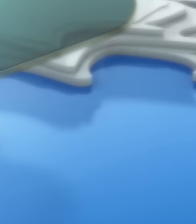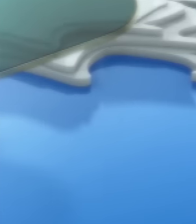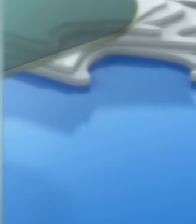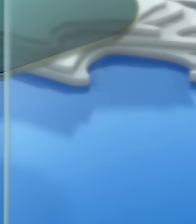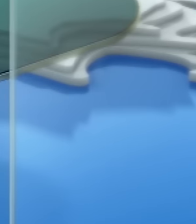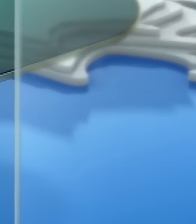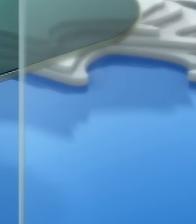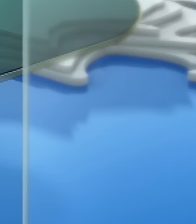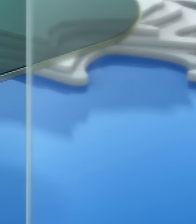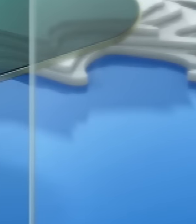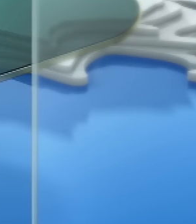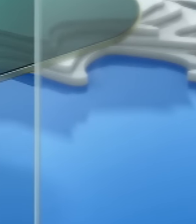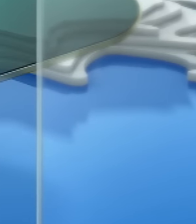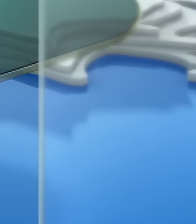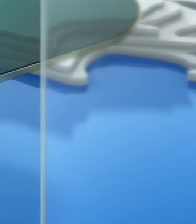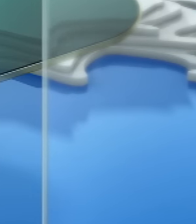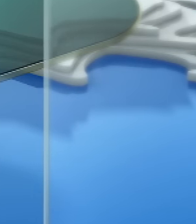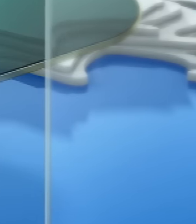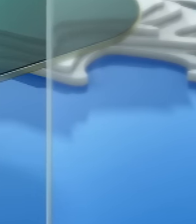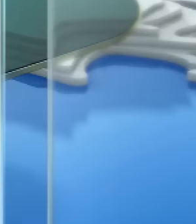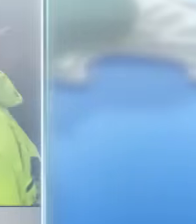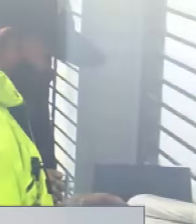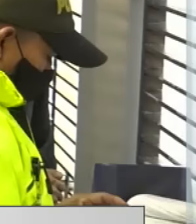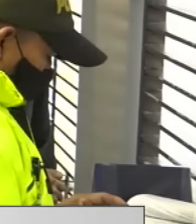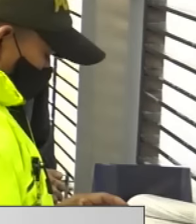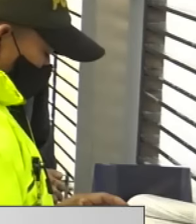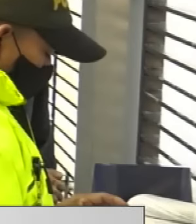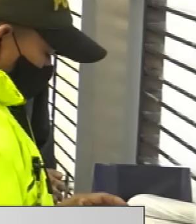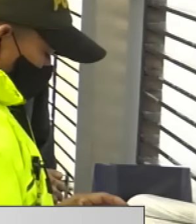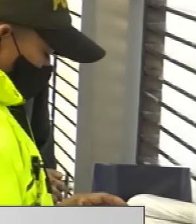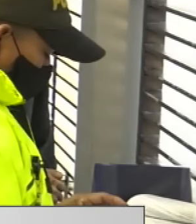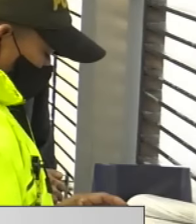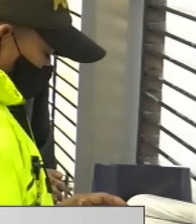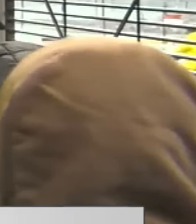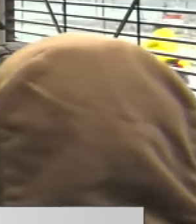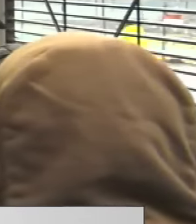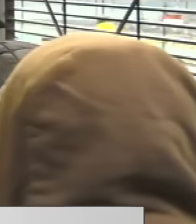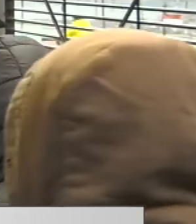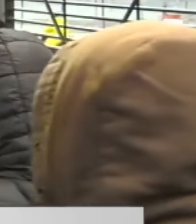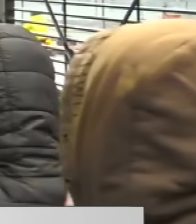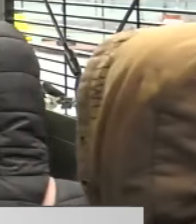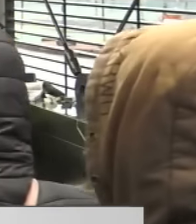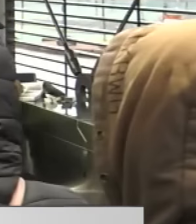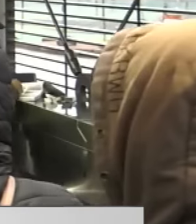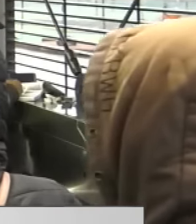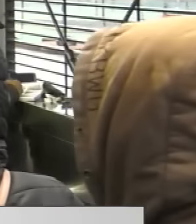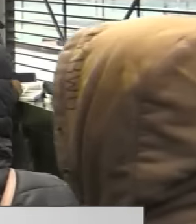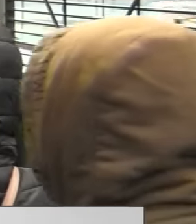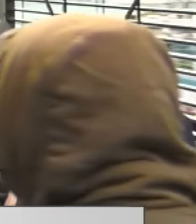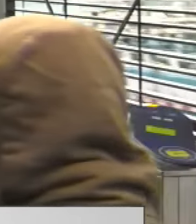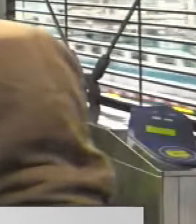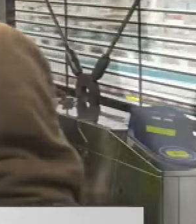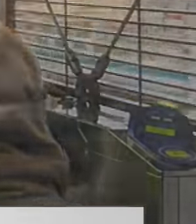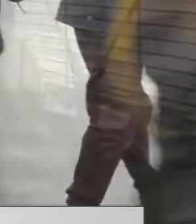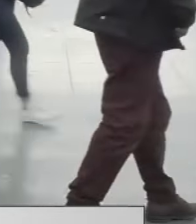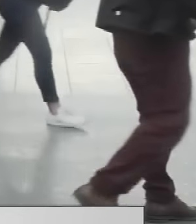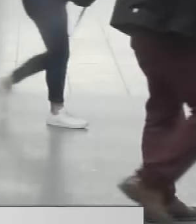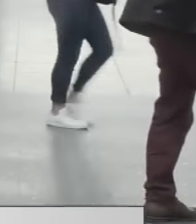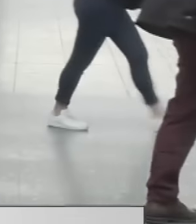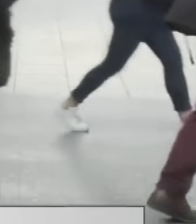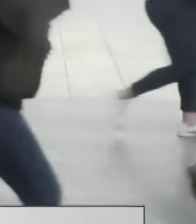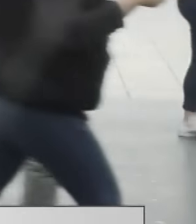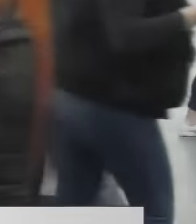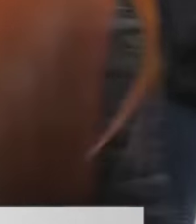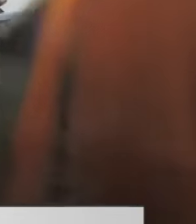Noticentro 1, CMI. No habrá cambios en el valor del pasaje de Transmilenio, anunció el alcalde